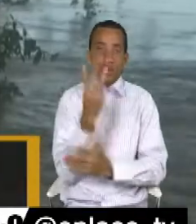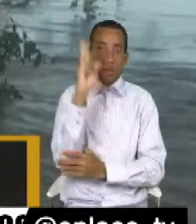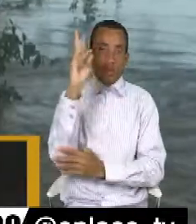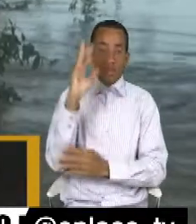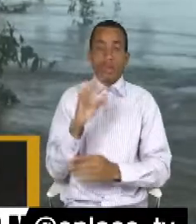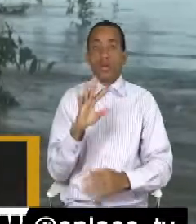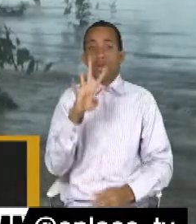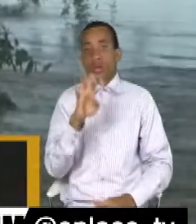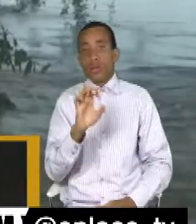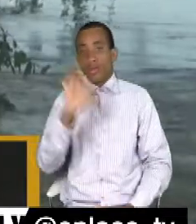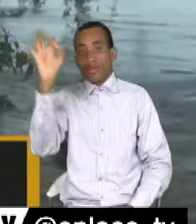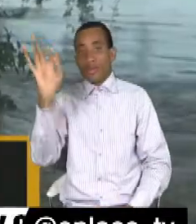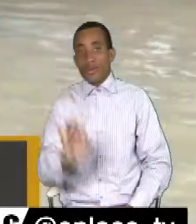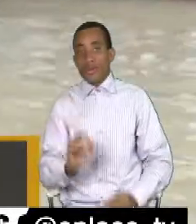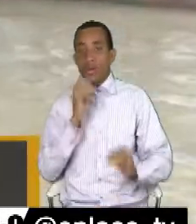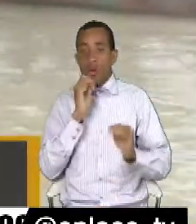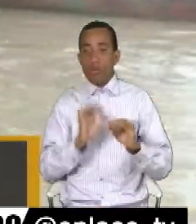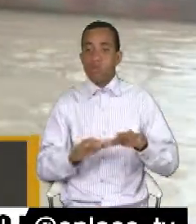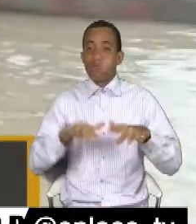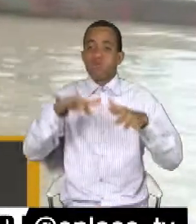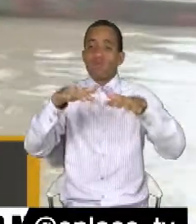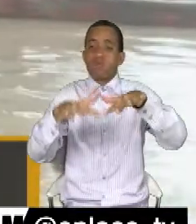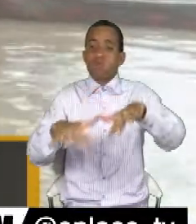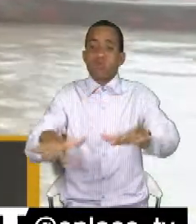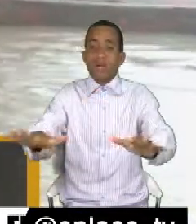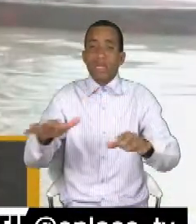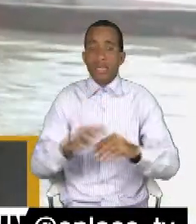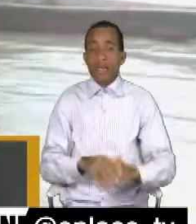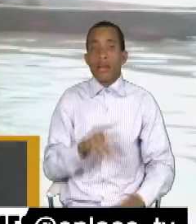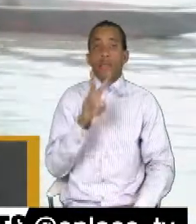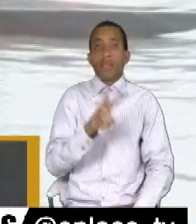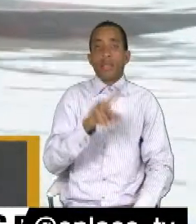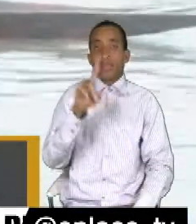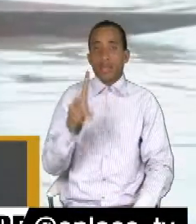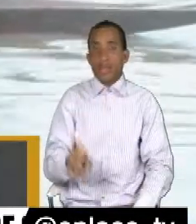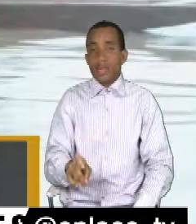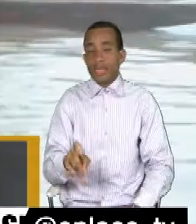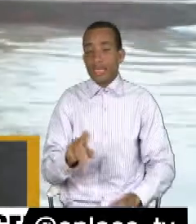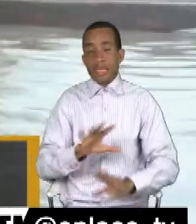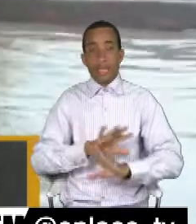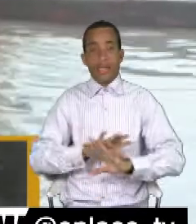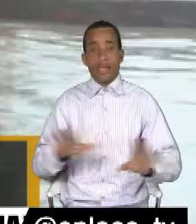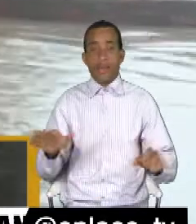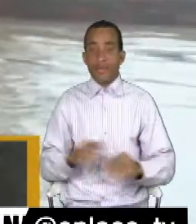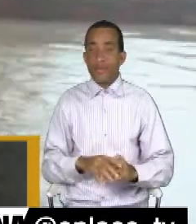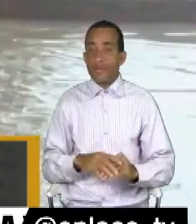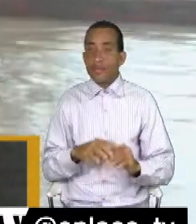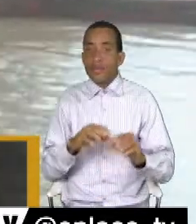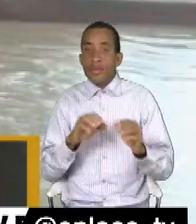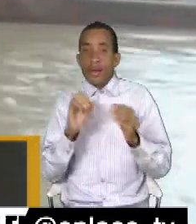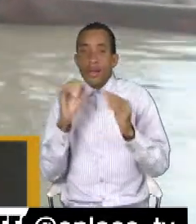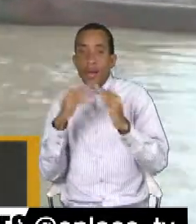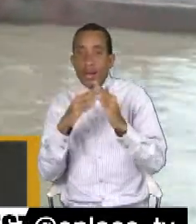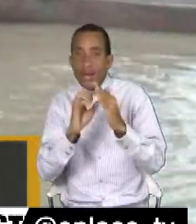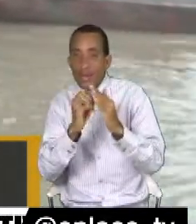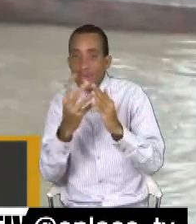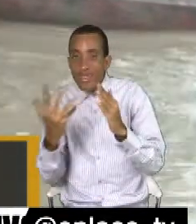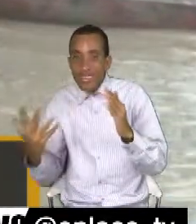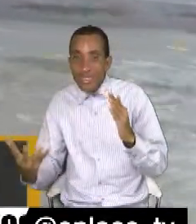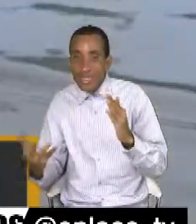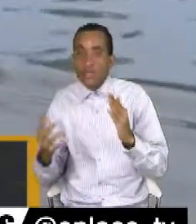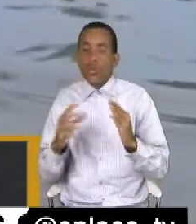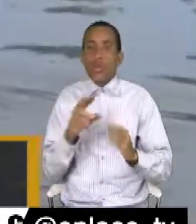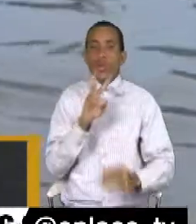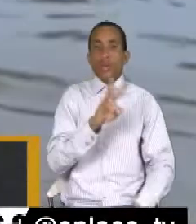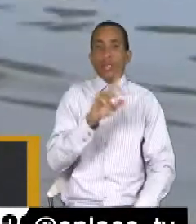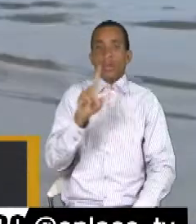de la zona rural está inundada con afectaciones en 26 de las 30 veredas. El censo habla de cerca de 1.500 familias afectadas, la mayoría